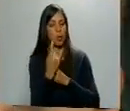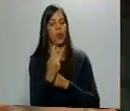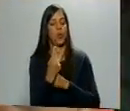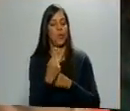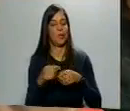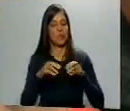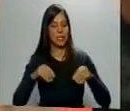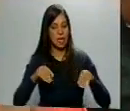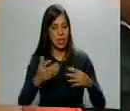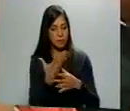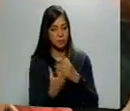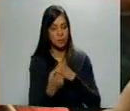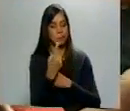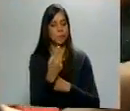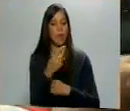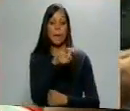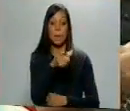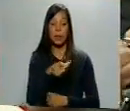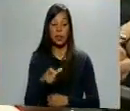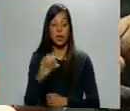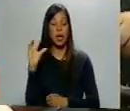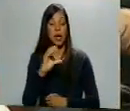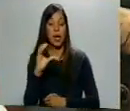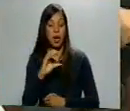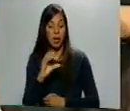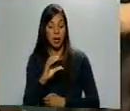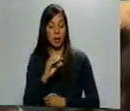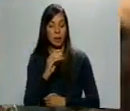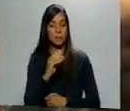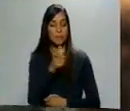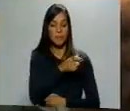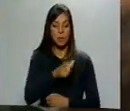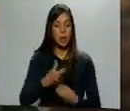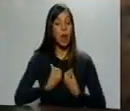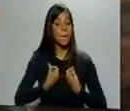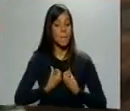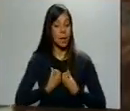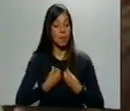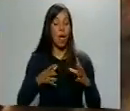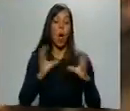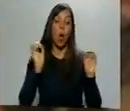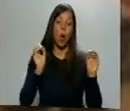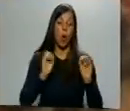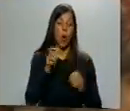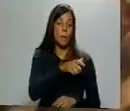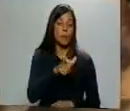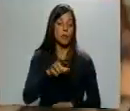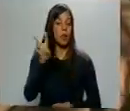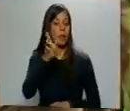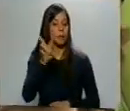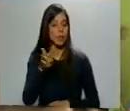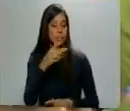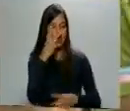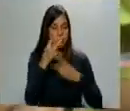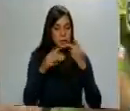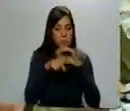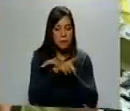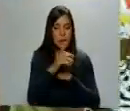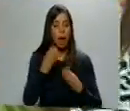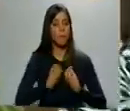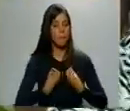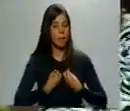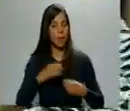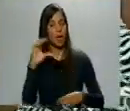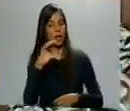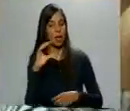le permitiera a los caraqueños, a la caraqueña y en general a los venezolanos que asisten a diario a la ciudad capital, hacer